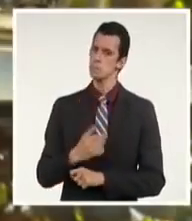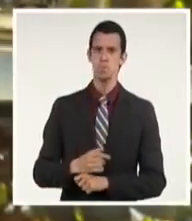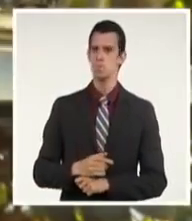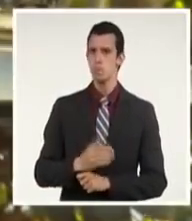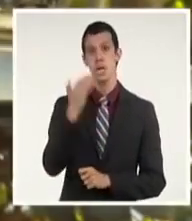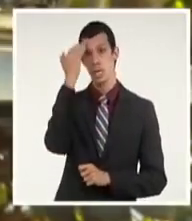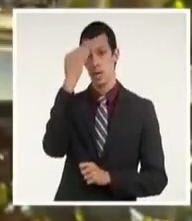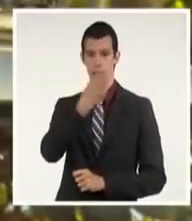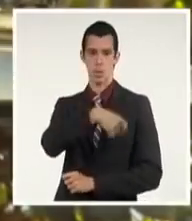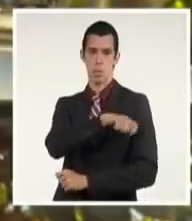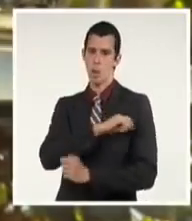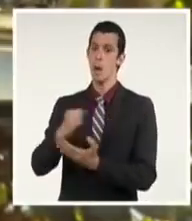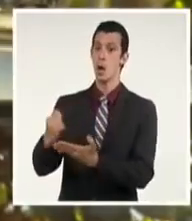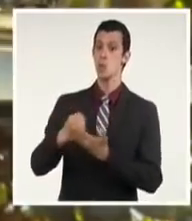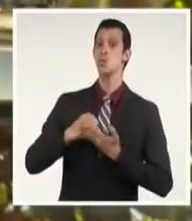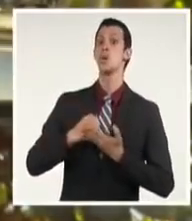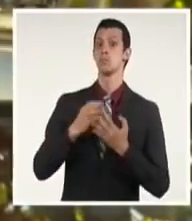ayudó.